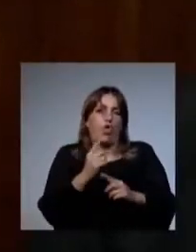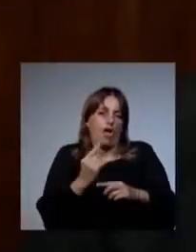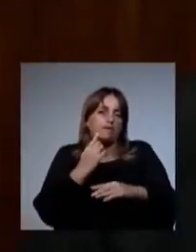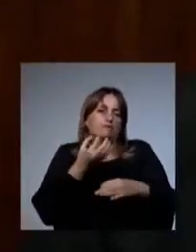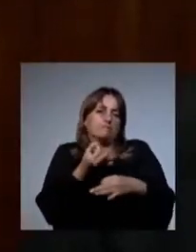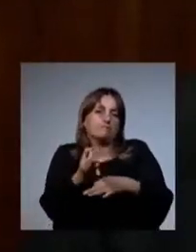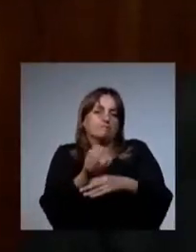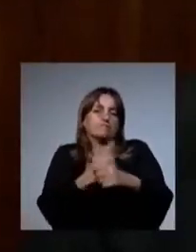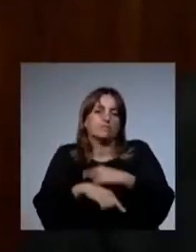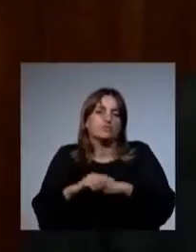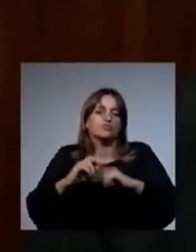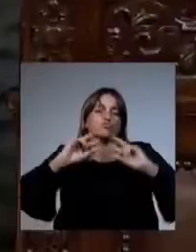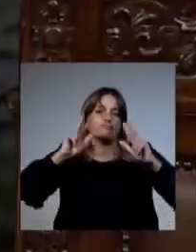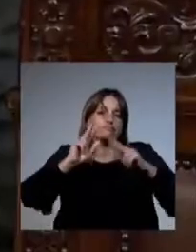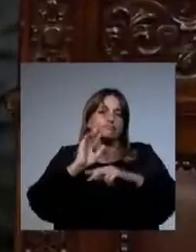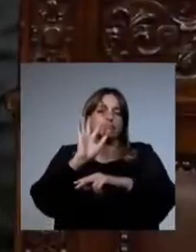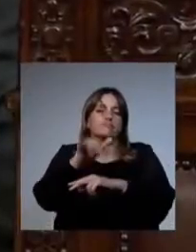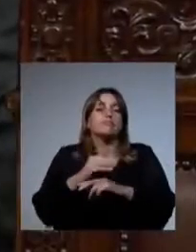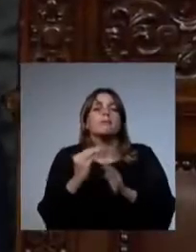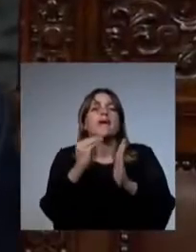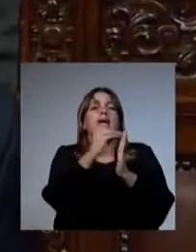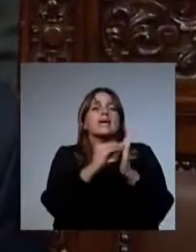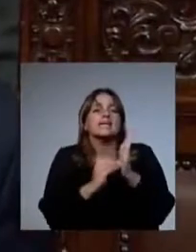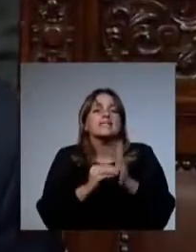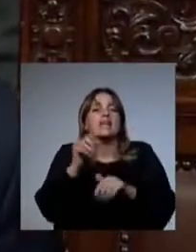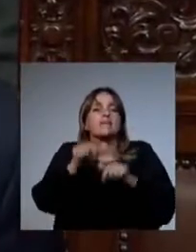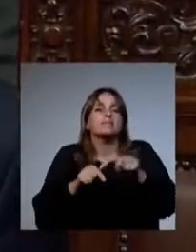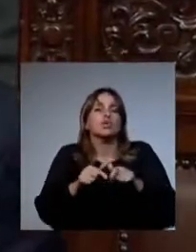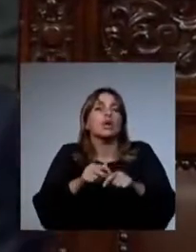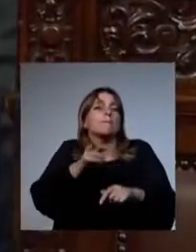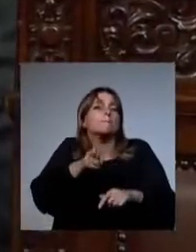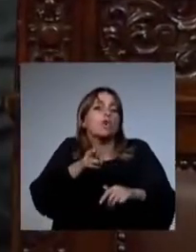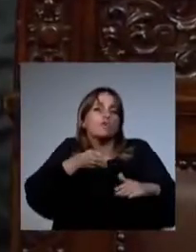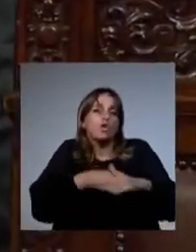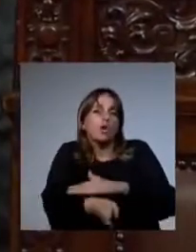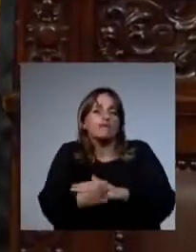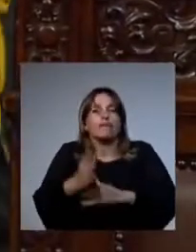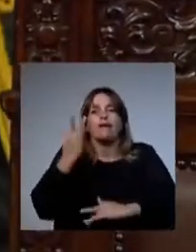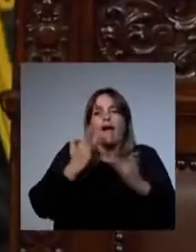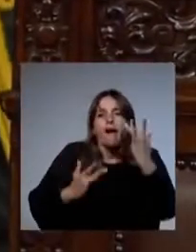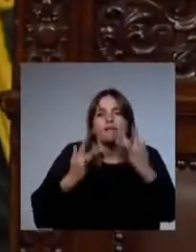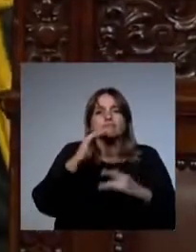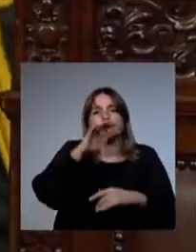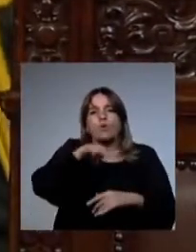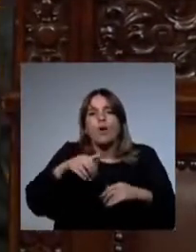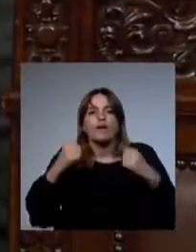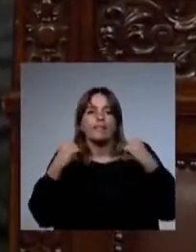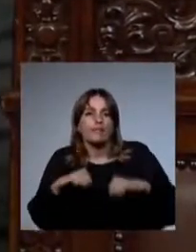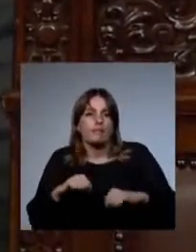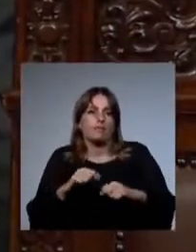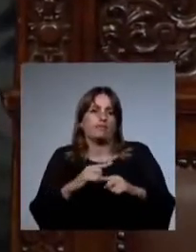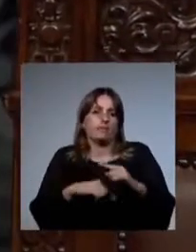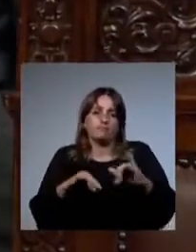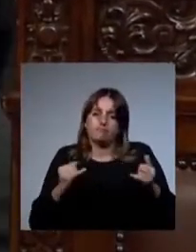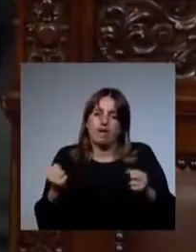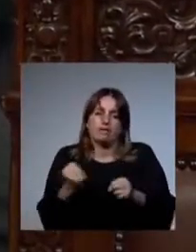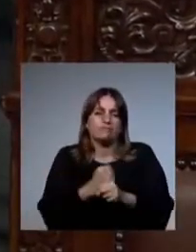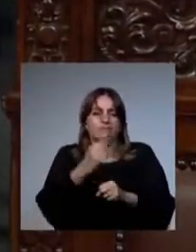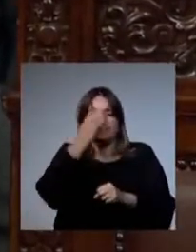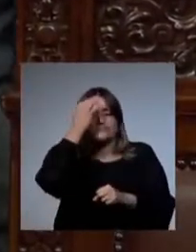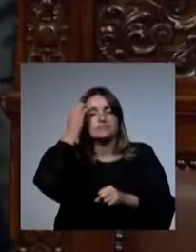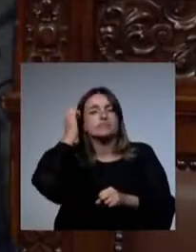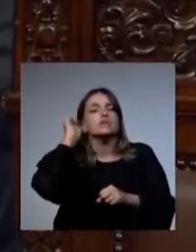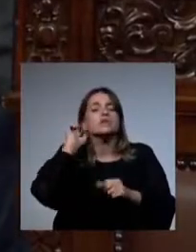Se creó el registro de personas impedidas de ingresar a espectáculos deportivos. en materia de